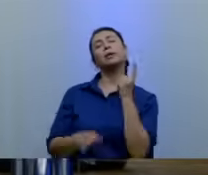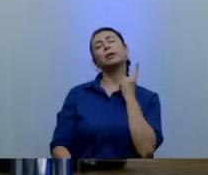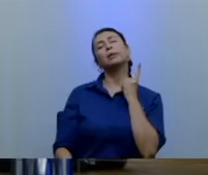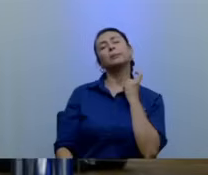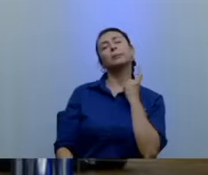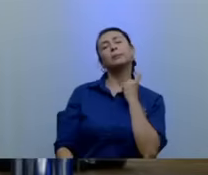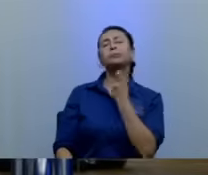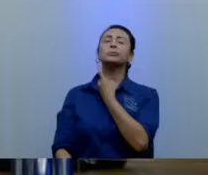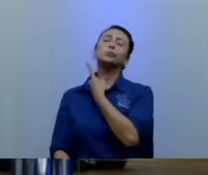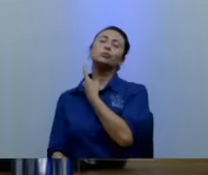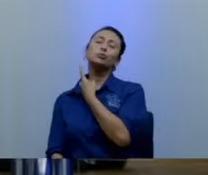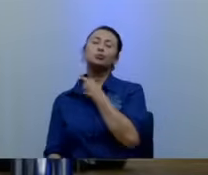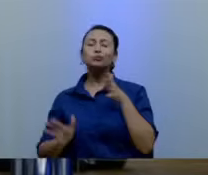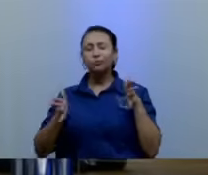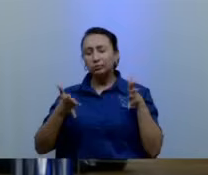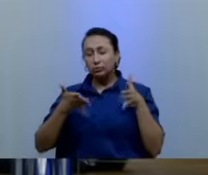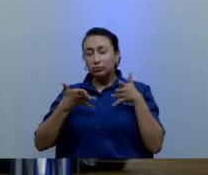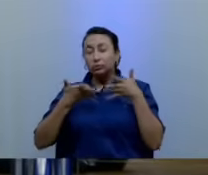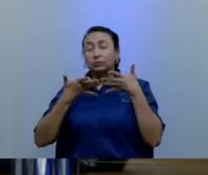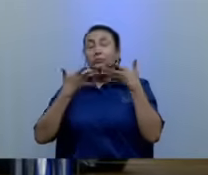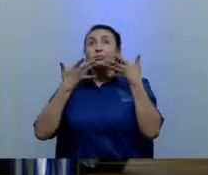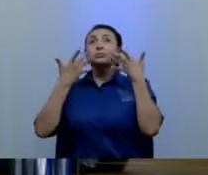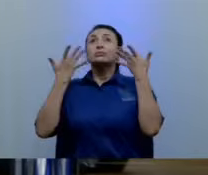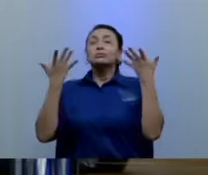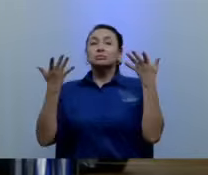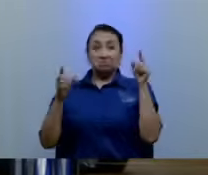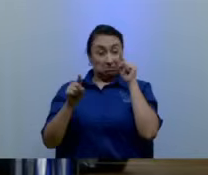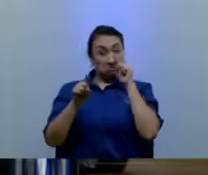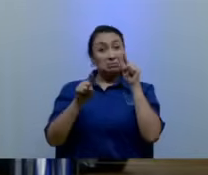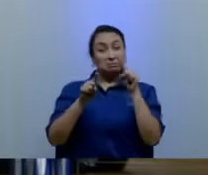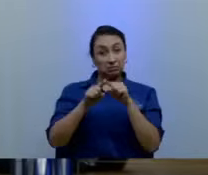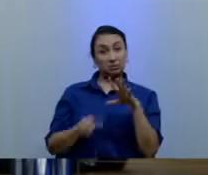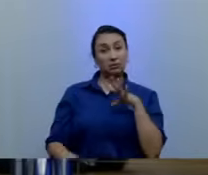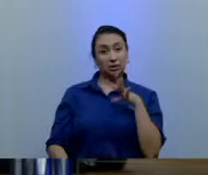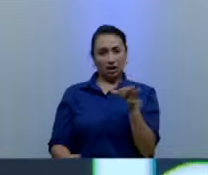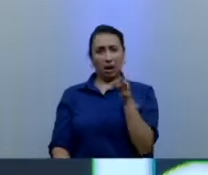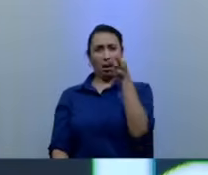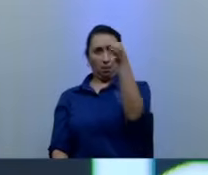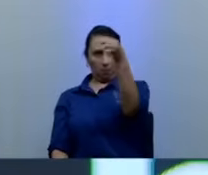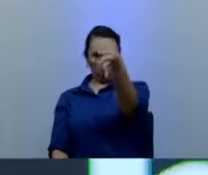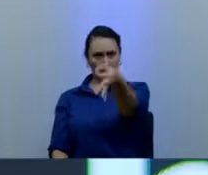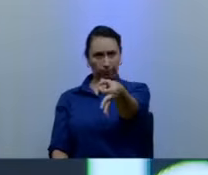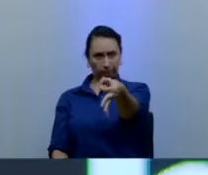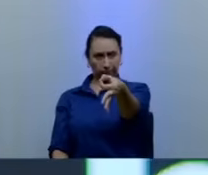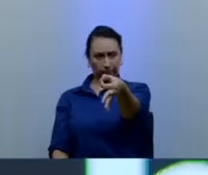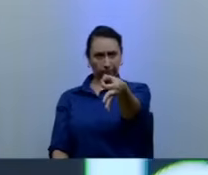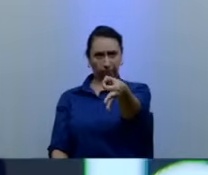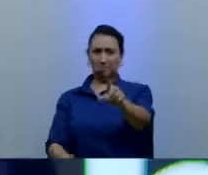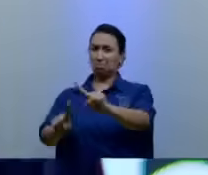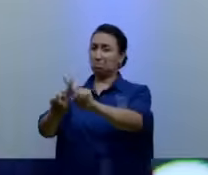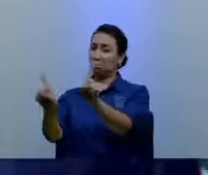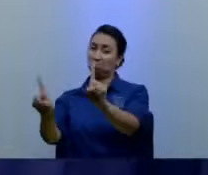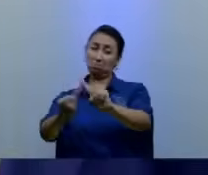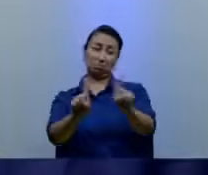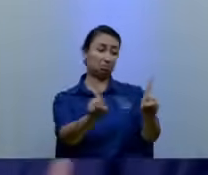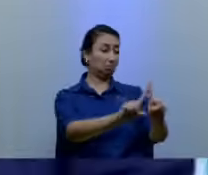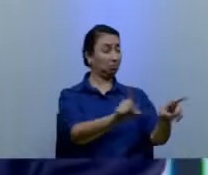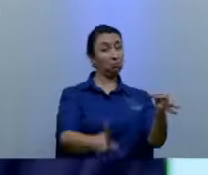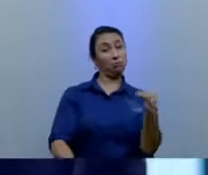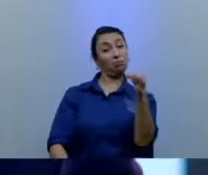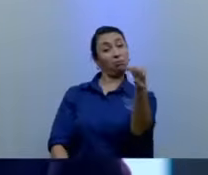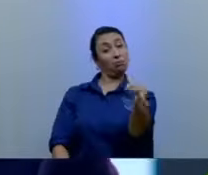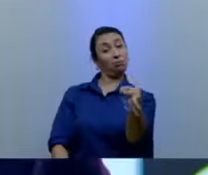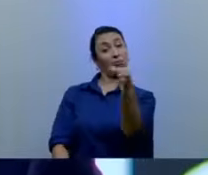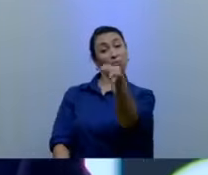evaporan. También tenían monedas. Tenían diferentes tipos de monedas. Digamos, tenían